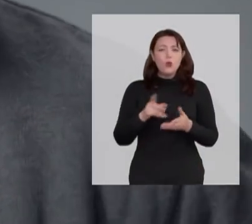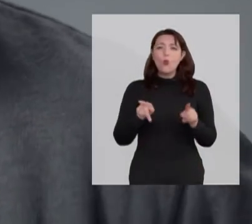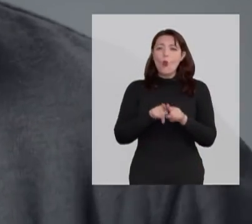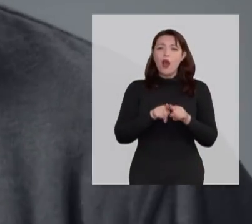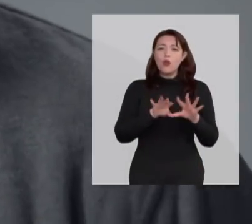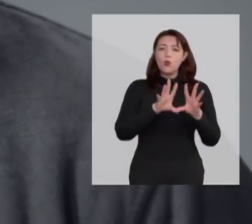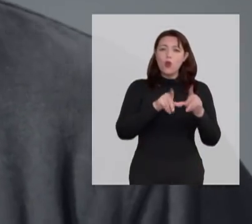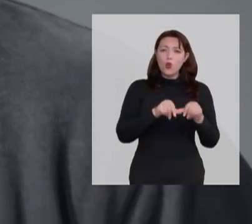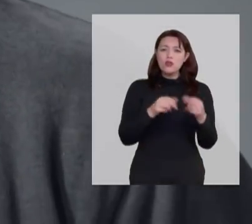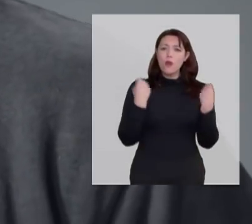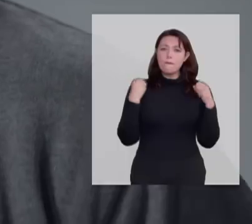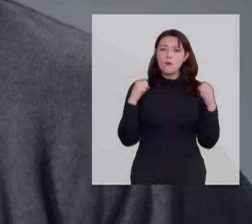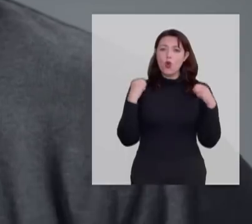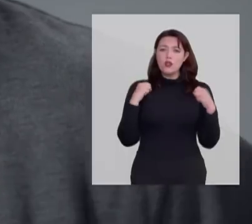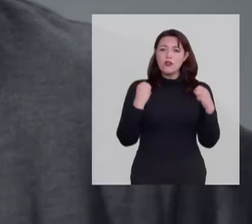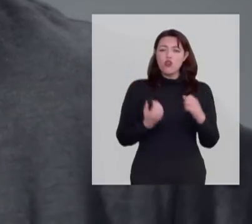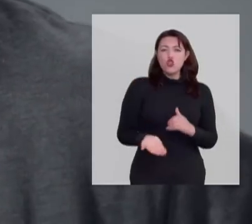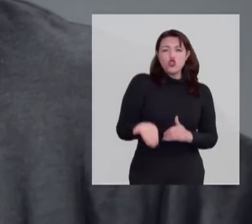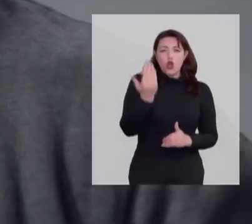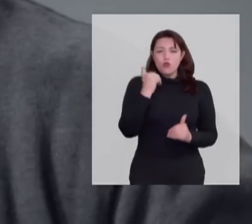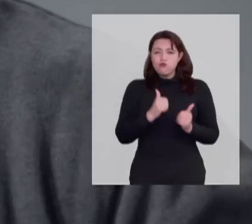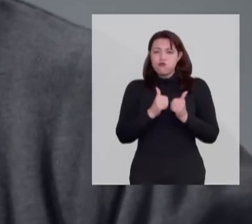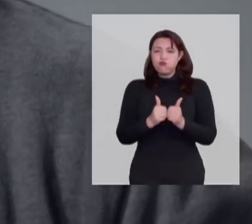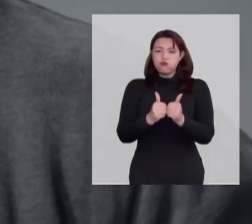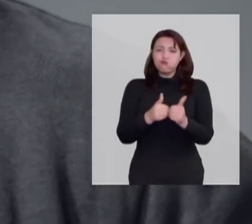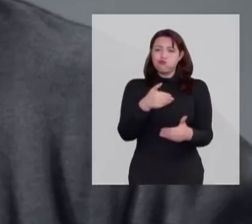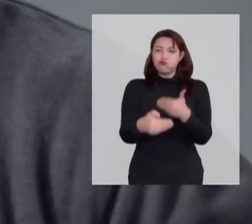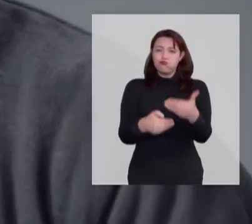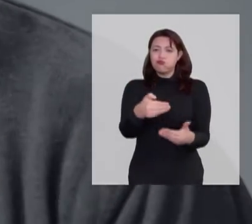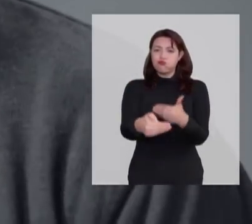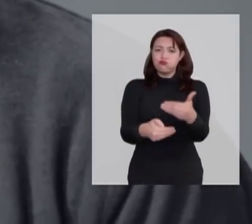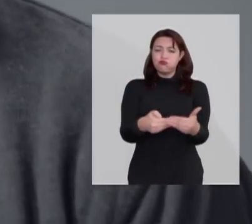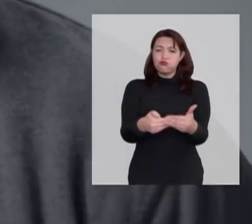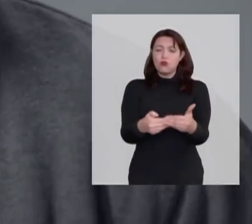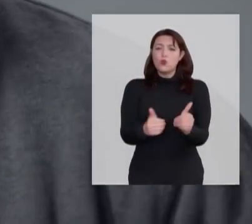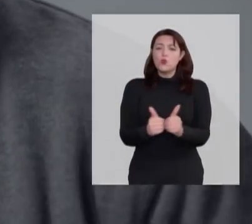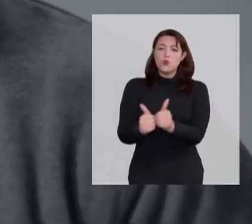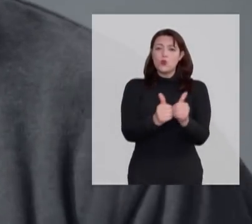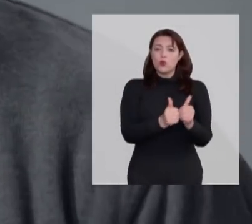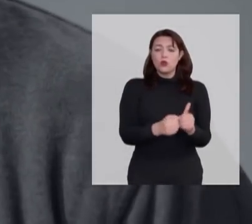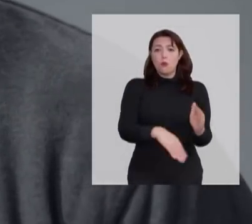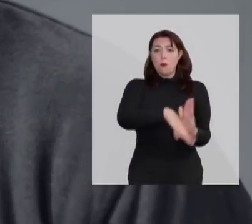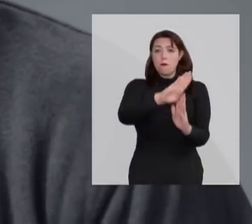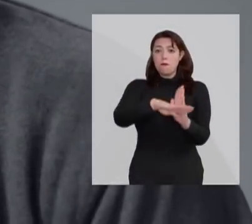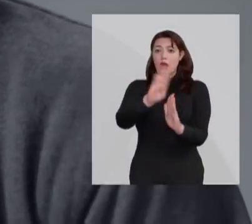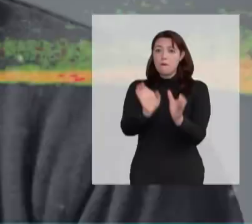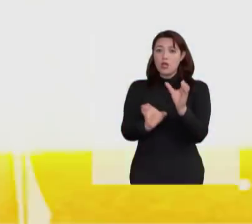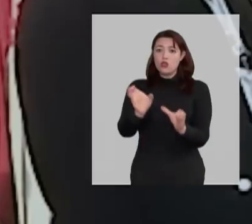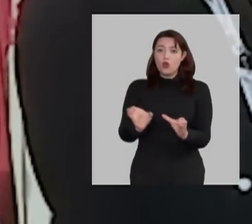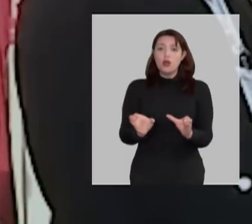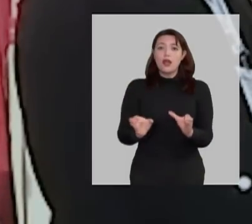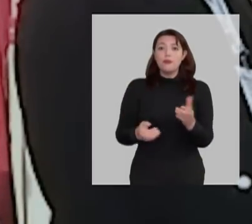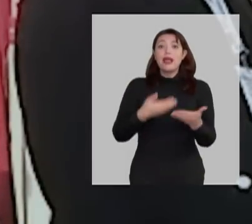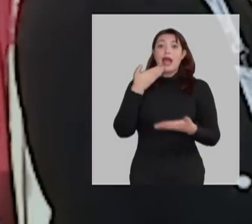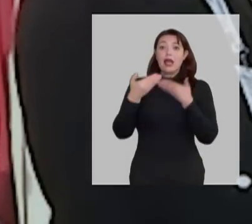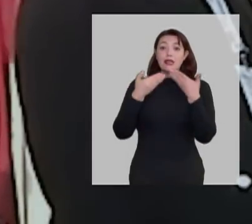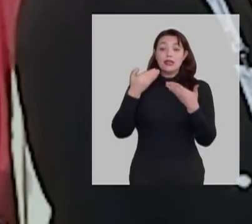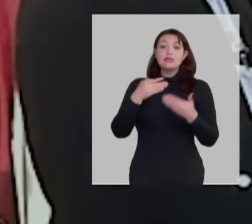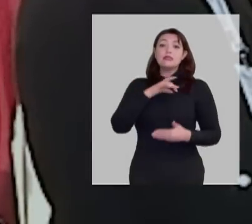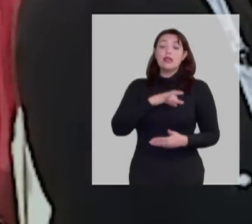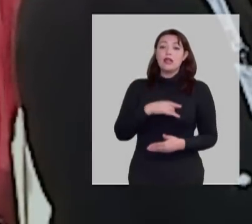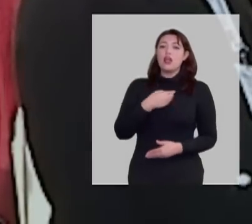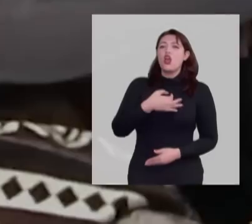como un club deportivo, yo pienso. Si somos, vamos todos para adelante, todos juntos, somos más.